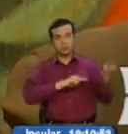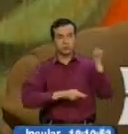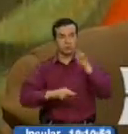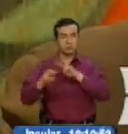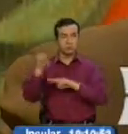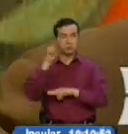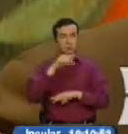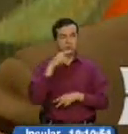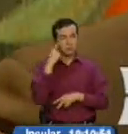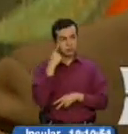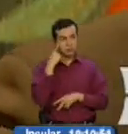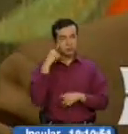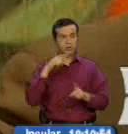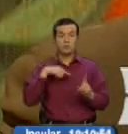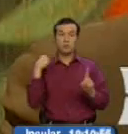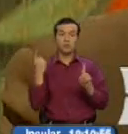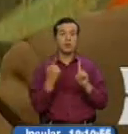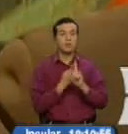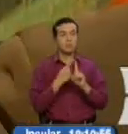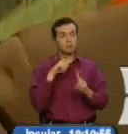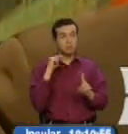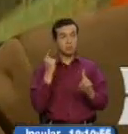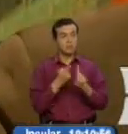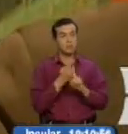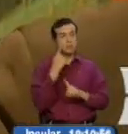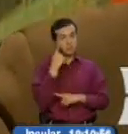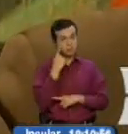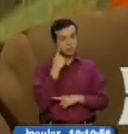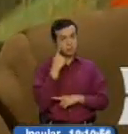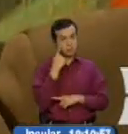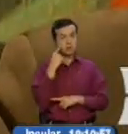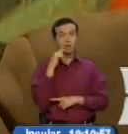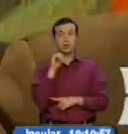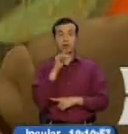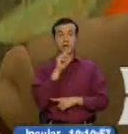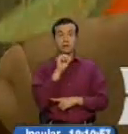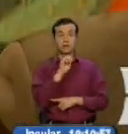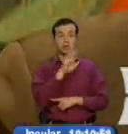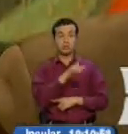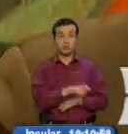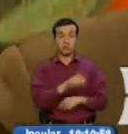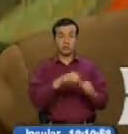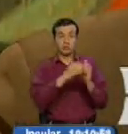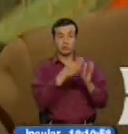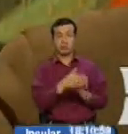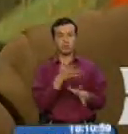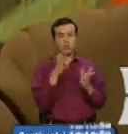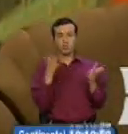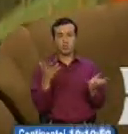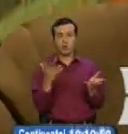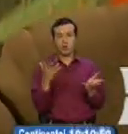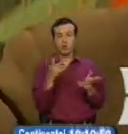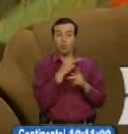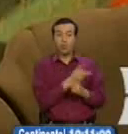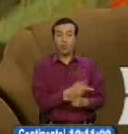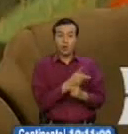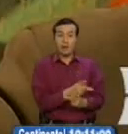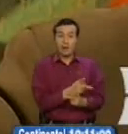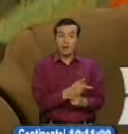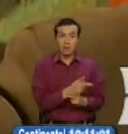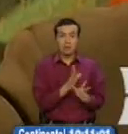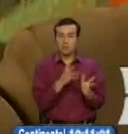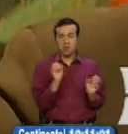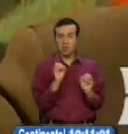incluso primero el hecho de que el señor Jiménez ya no es asambleísta y por lo tanto no está protegido por la